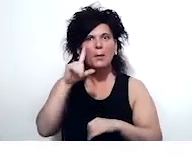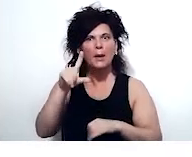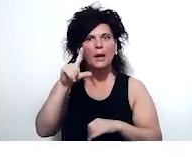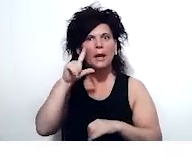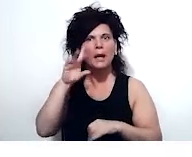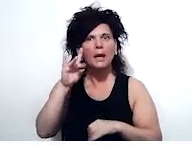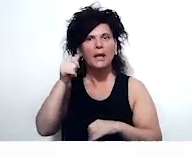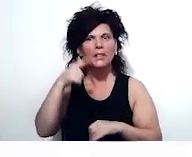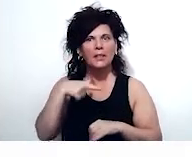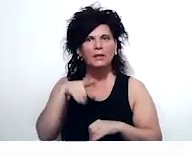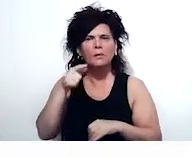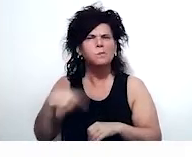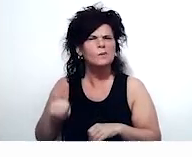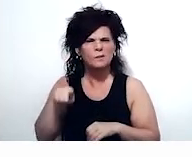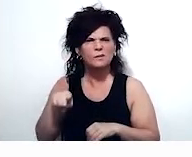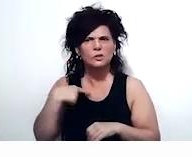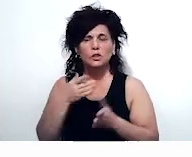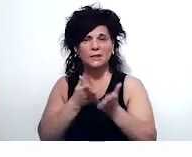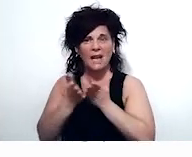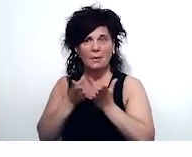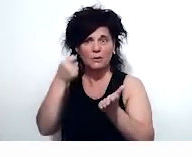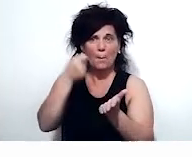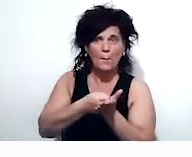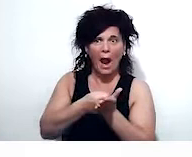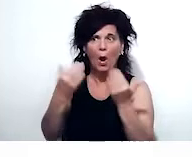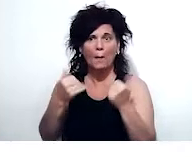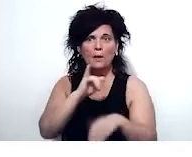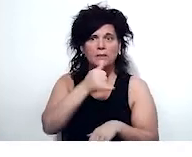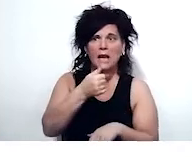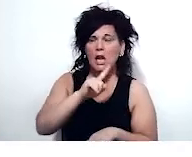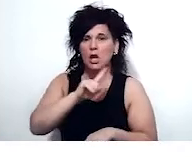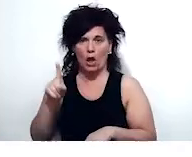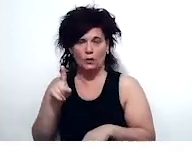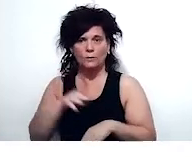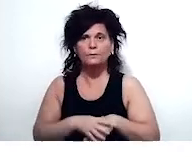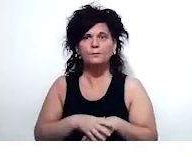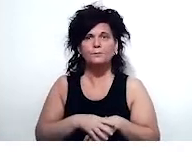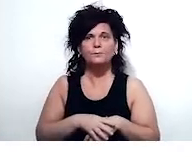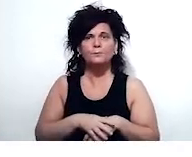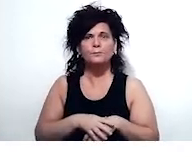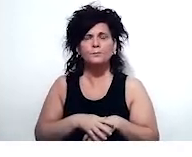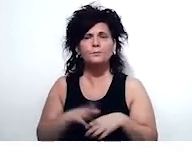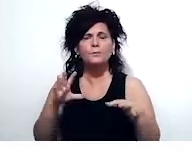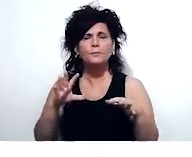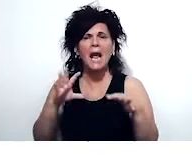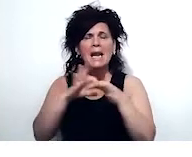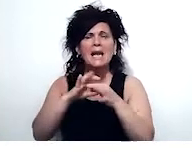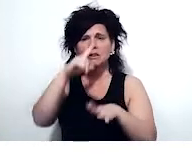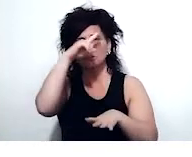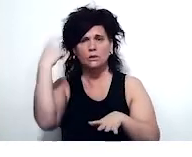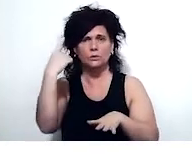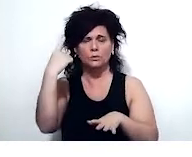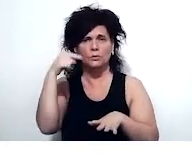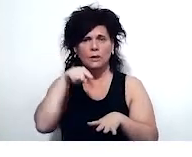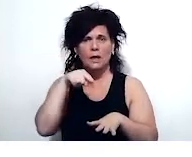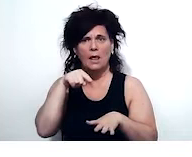puedo pagar o no puedo pagar un servicio. Para que tengan idea, la Comisión de Naciones Unidas de